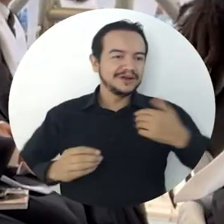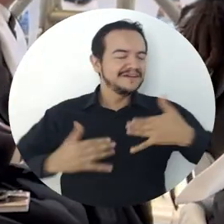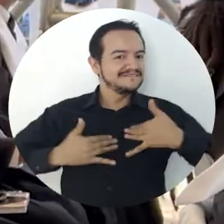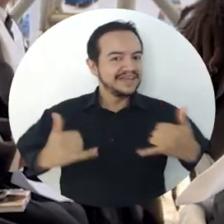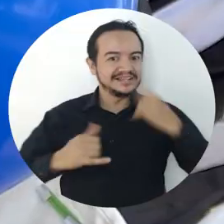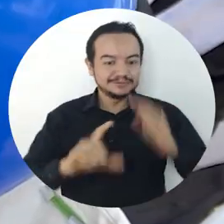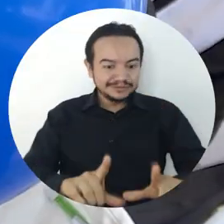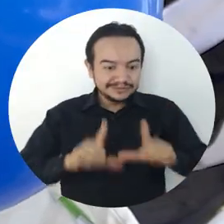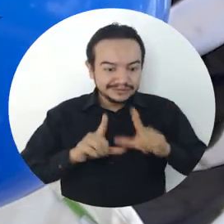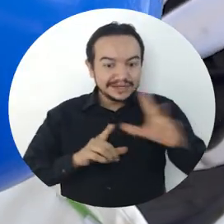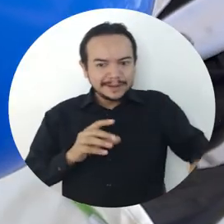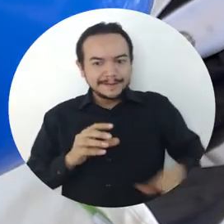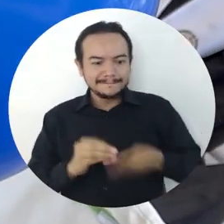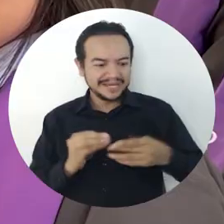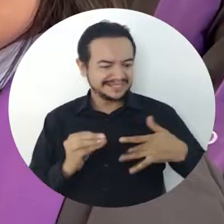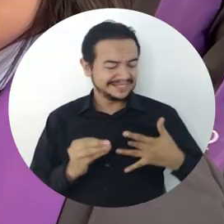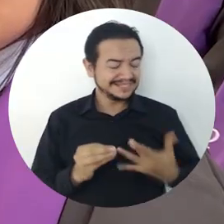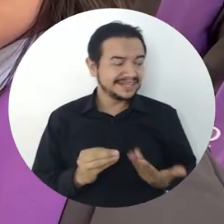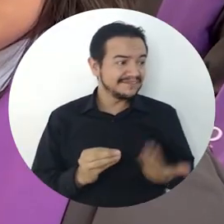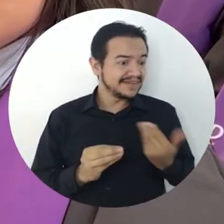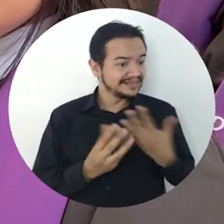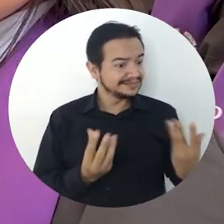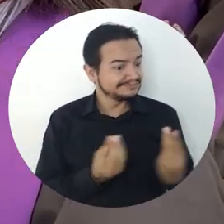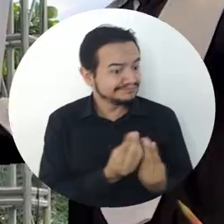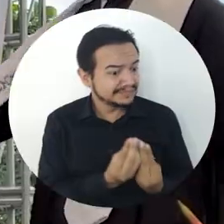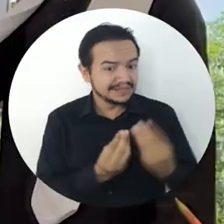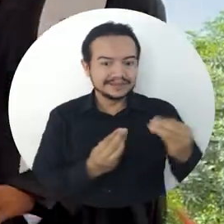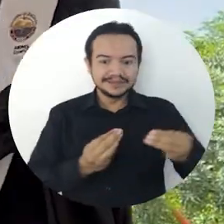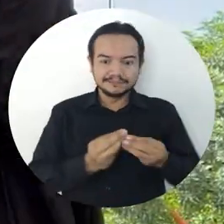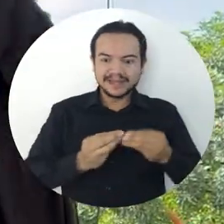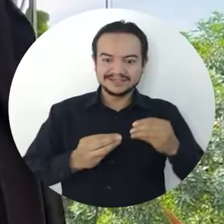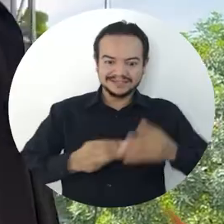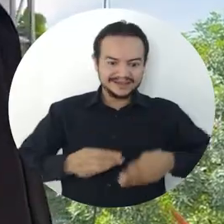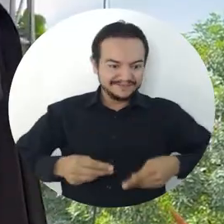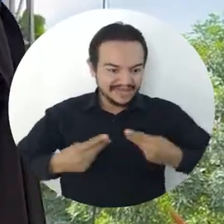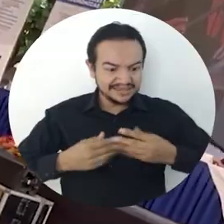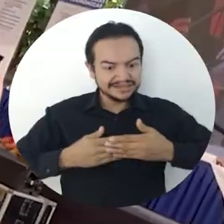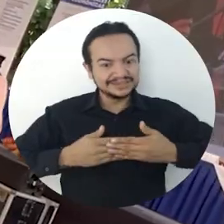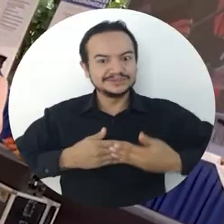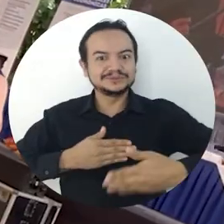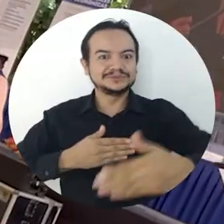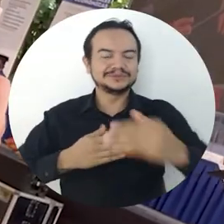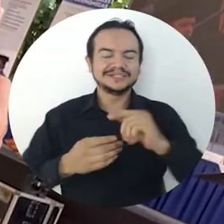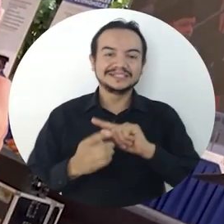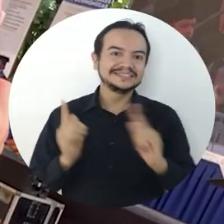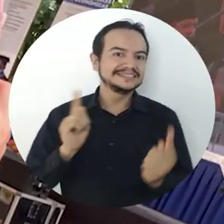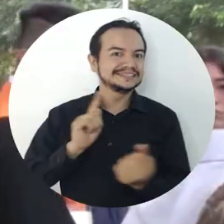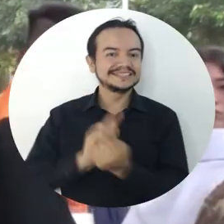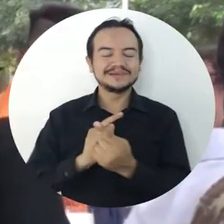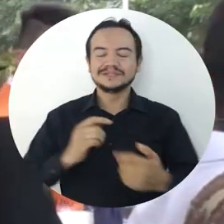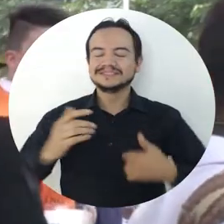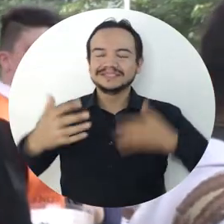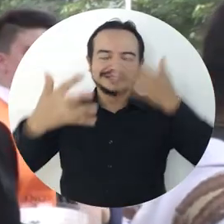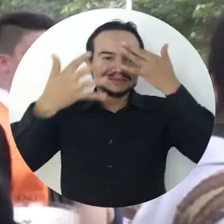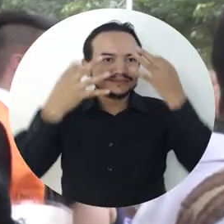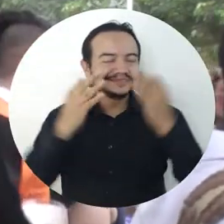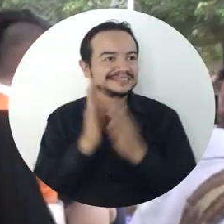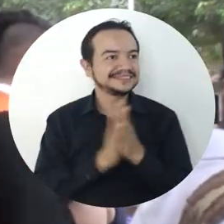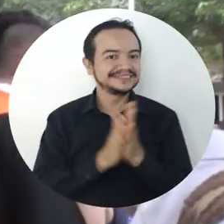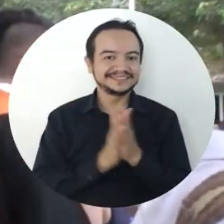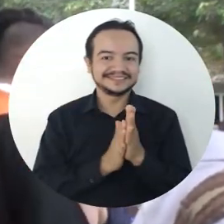Iniciar una nueva historia sintieron 902 nuevos profesionales que recibieron un título en la universidad del Magdalena Bueno